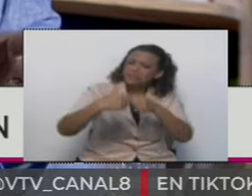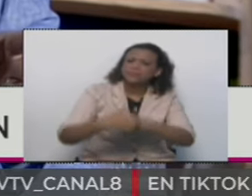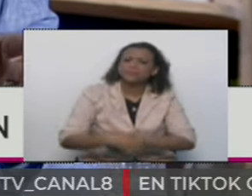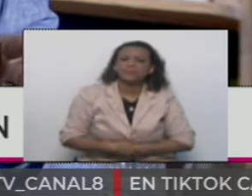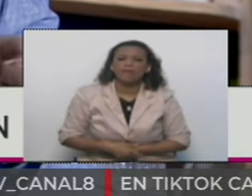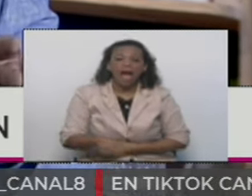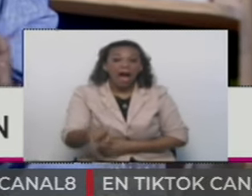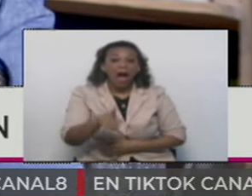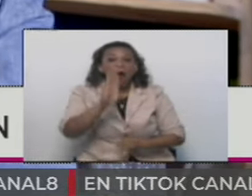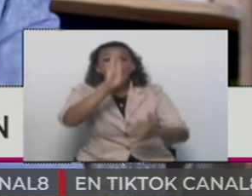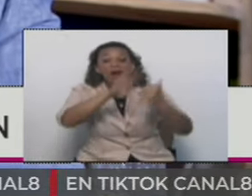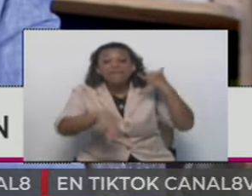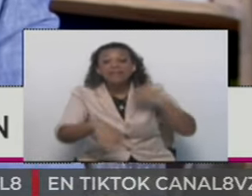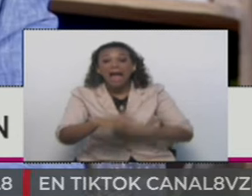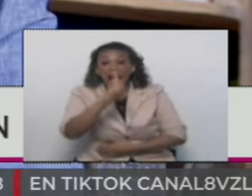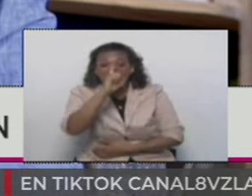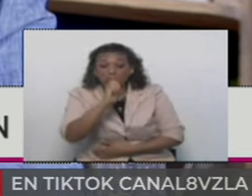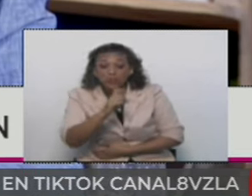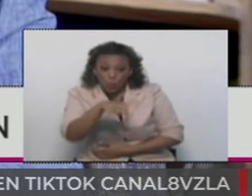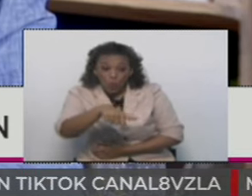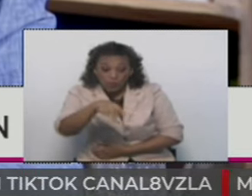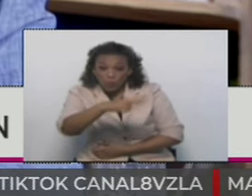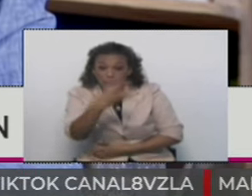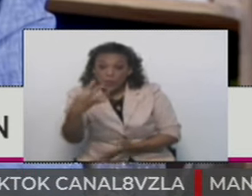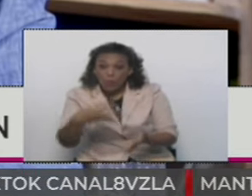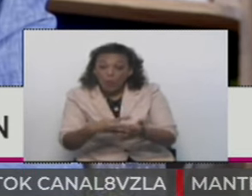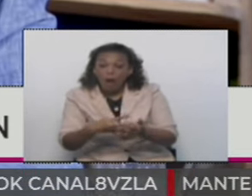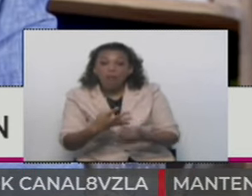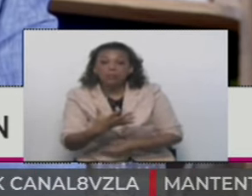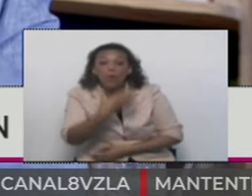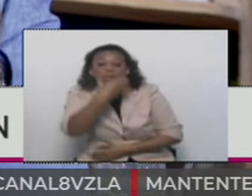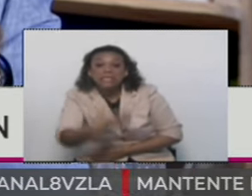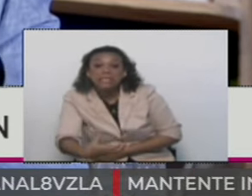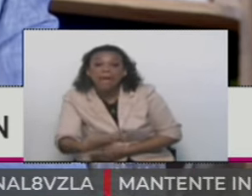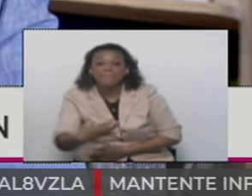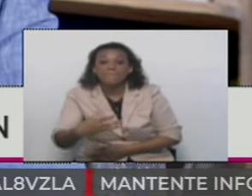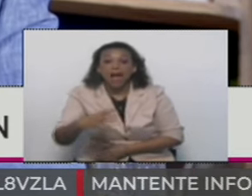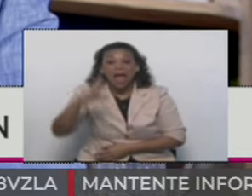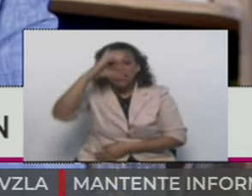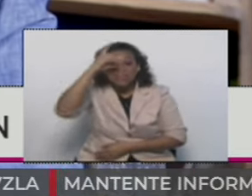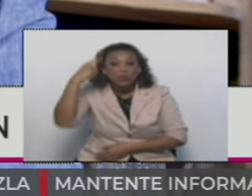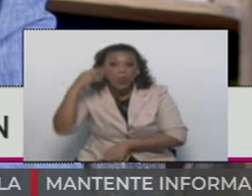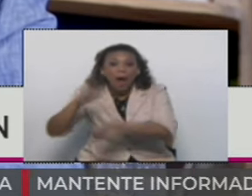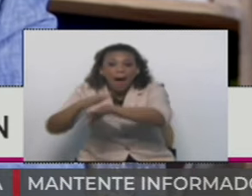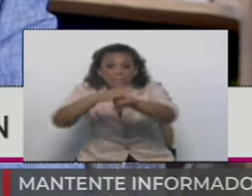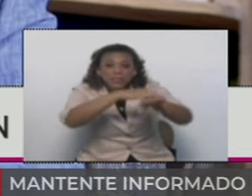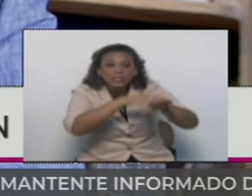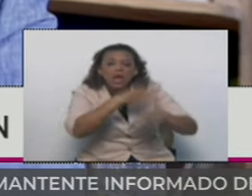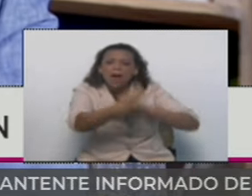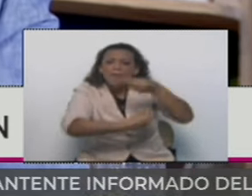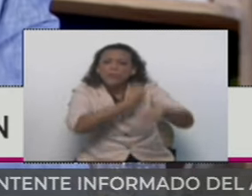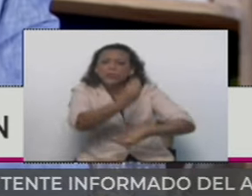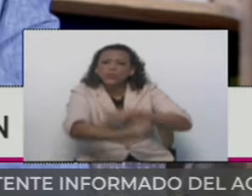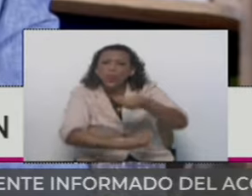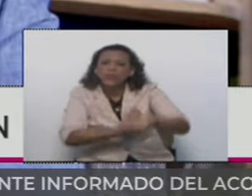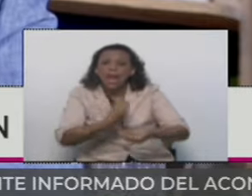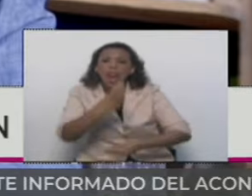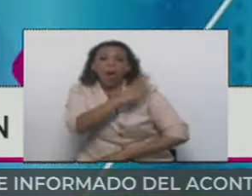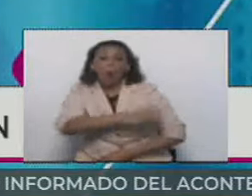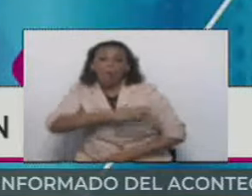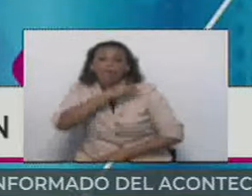A final de este año, la vicepresidenta Delcy Rodríguez anunció desde Moscú que va a realizar la